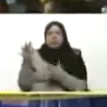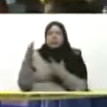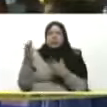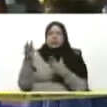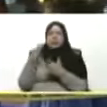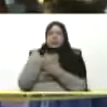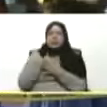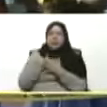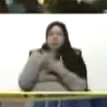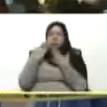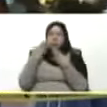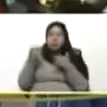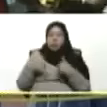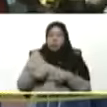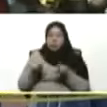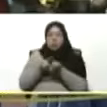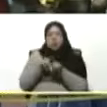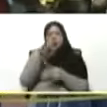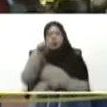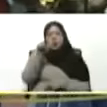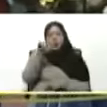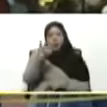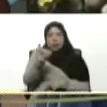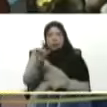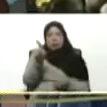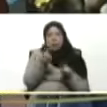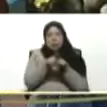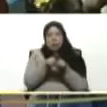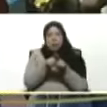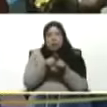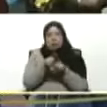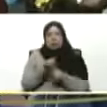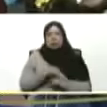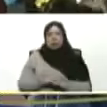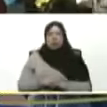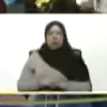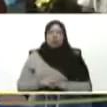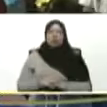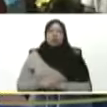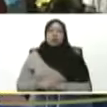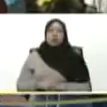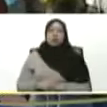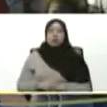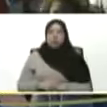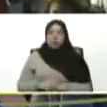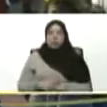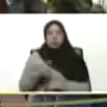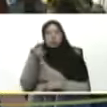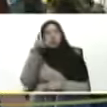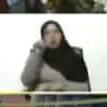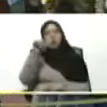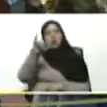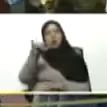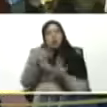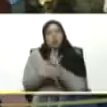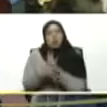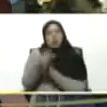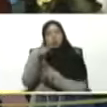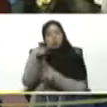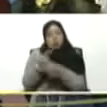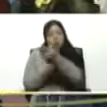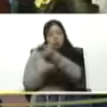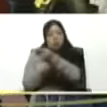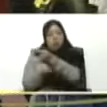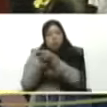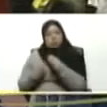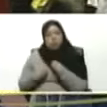Jorge es casi hijo de Alí. Porque Alí Primera y Jorge Rodríguez eran hermanos